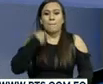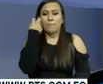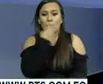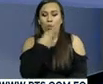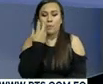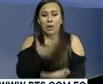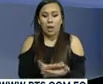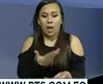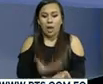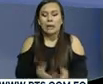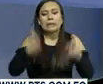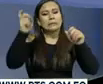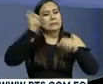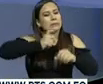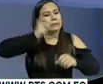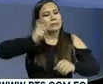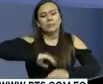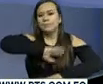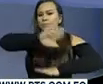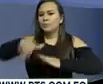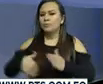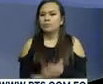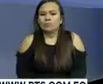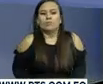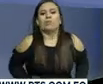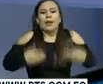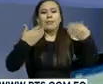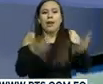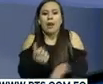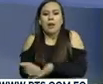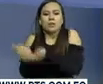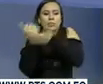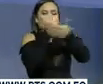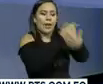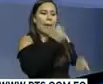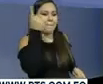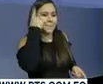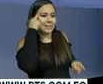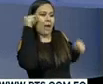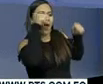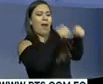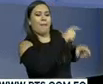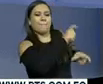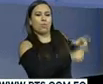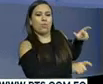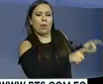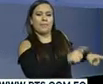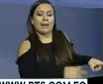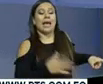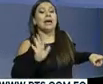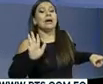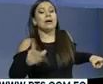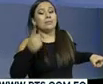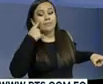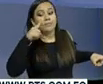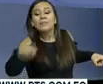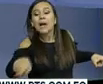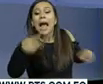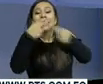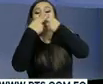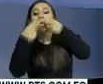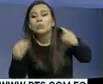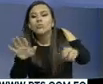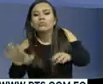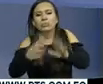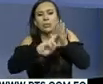necesariamente se tengan que estar del lado del pueblo y obviamente proceder a la censura si es el caso porque